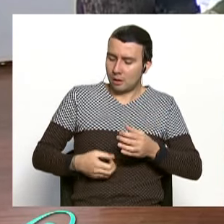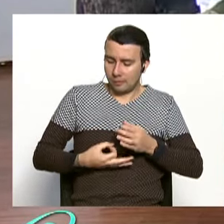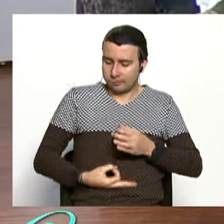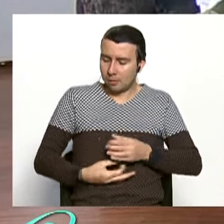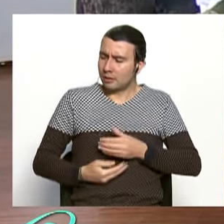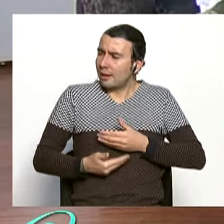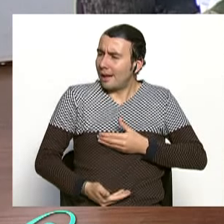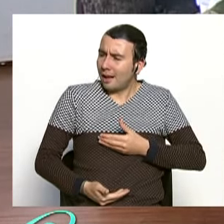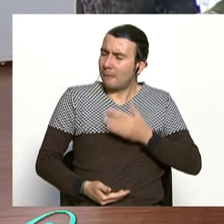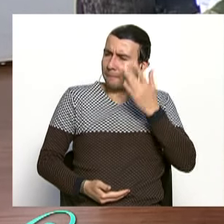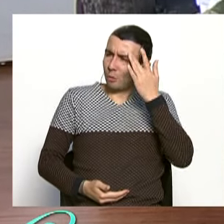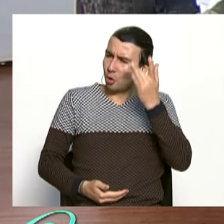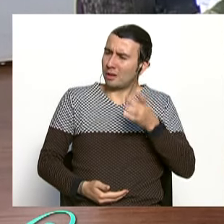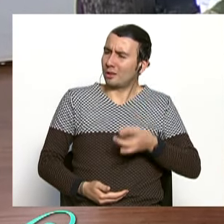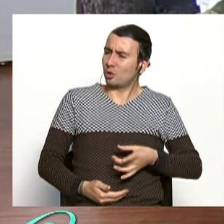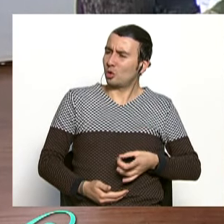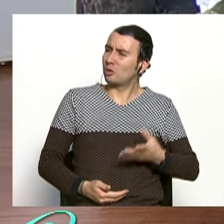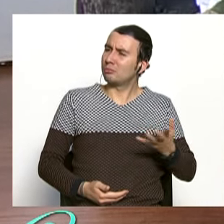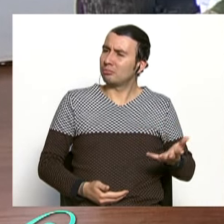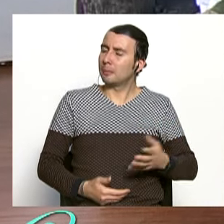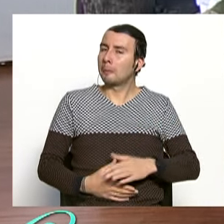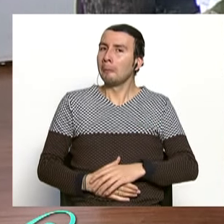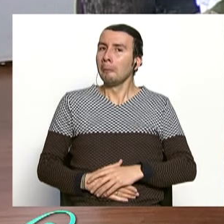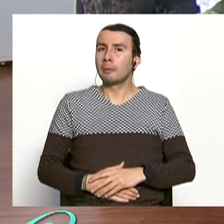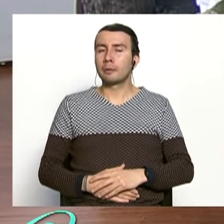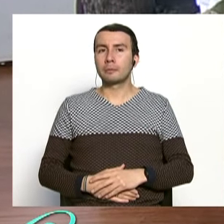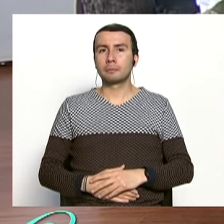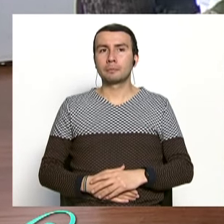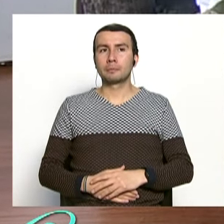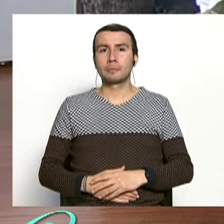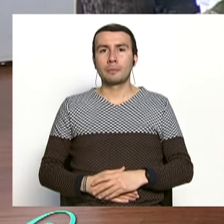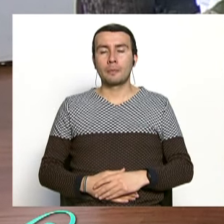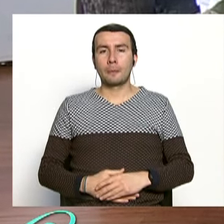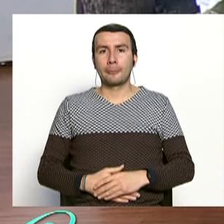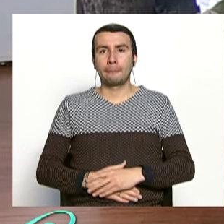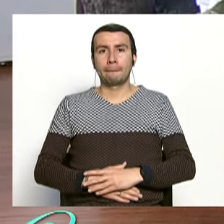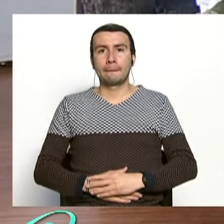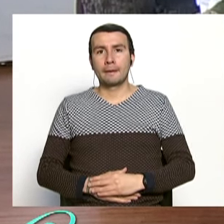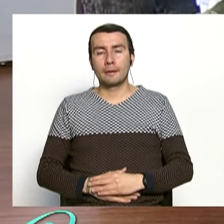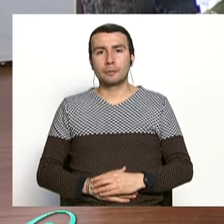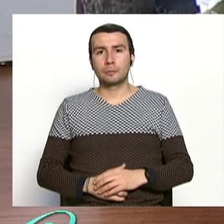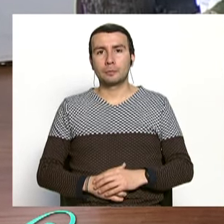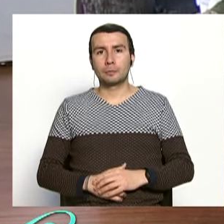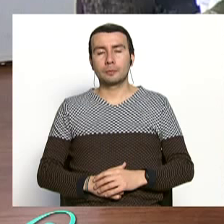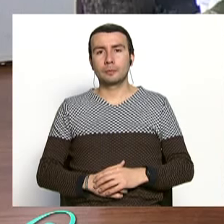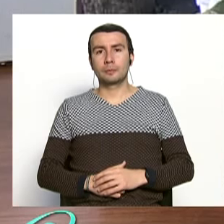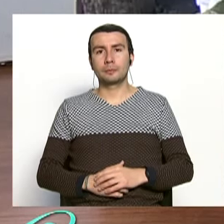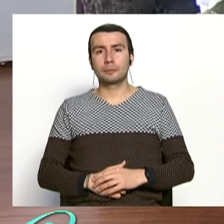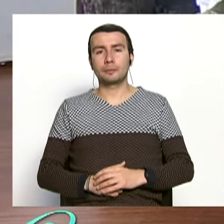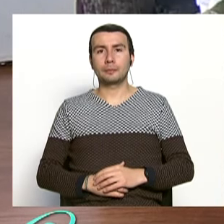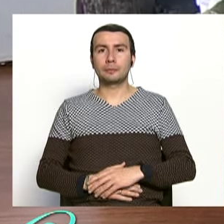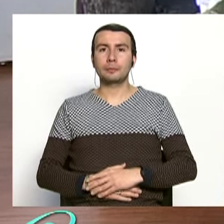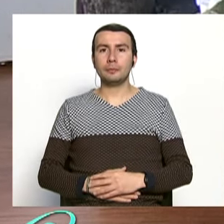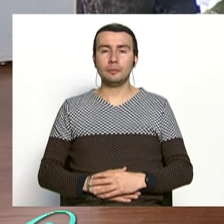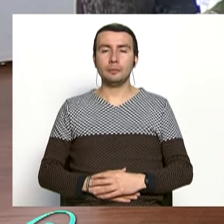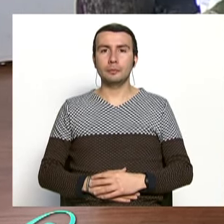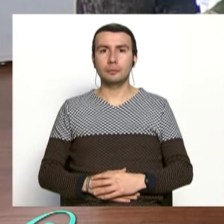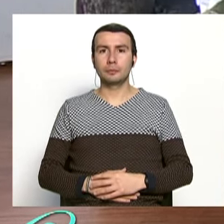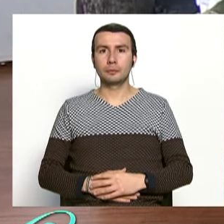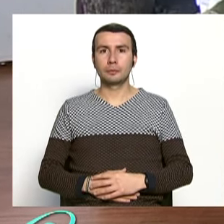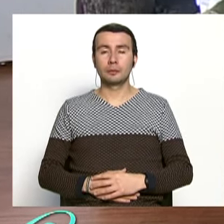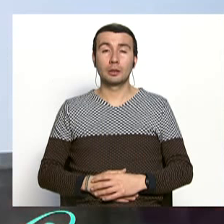hacia abajo bueno Doctor Rojas Ahí llegamos a